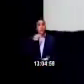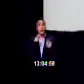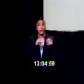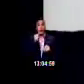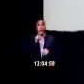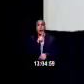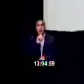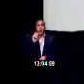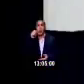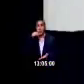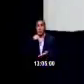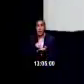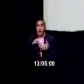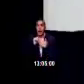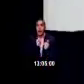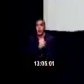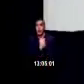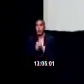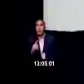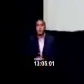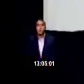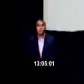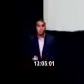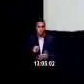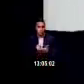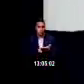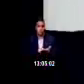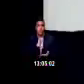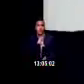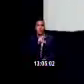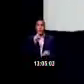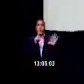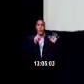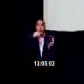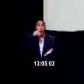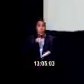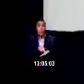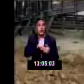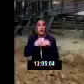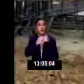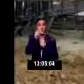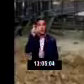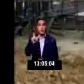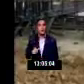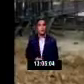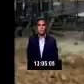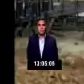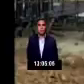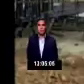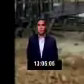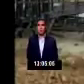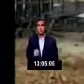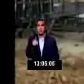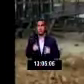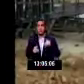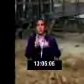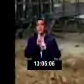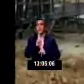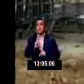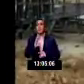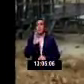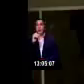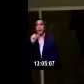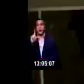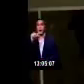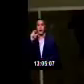$100,000 cada uno. Y en las observaciones se lee con tinta azul $360,000 asambleístas. Sobre esto seguramente responderá Calderón